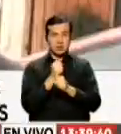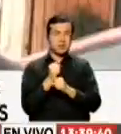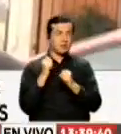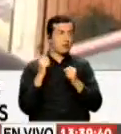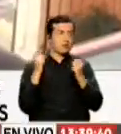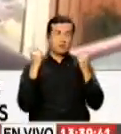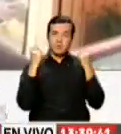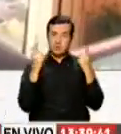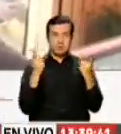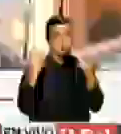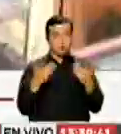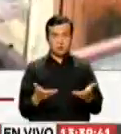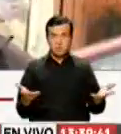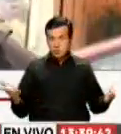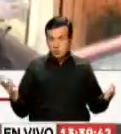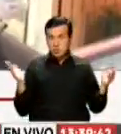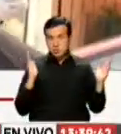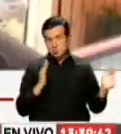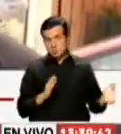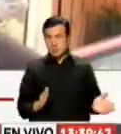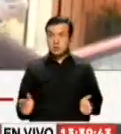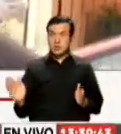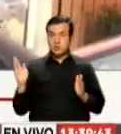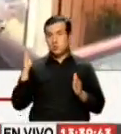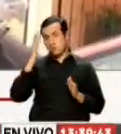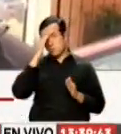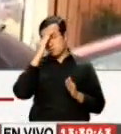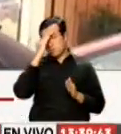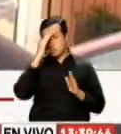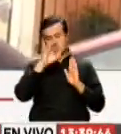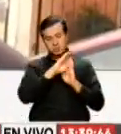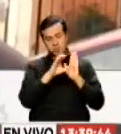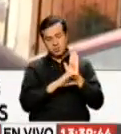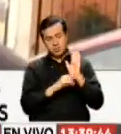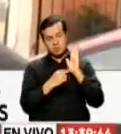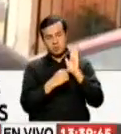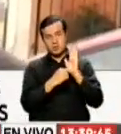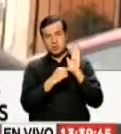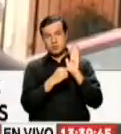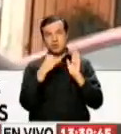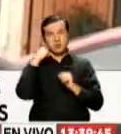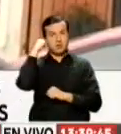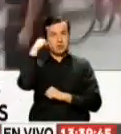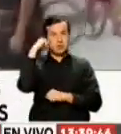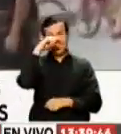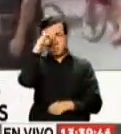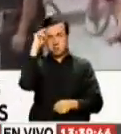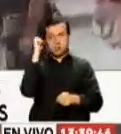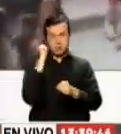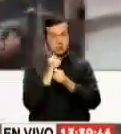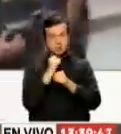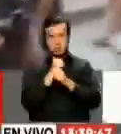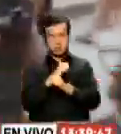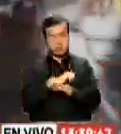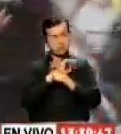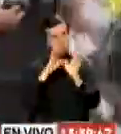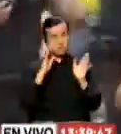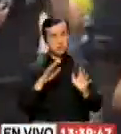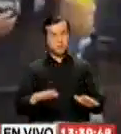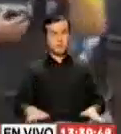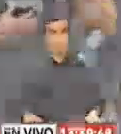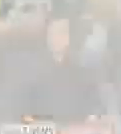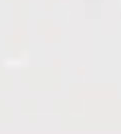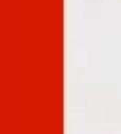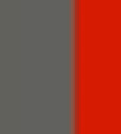cuáles sean las pautas que nos pueden dar, ya que en la Constitución está clara el derecho al trabajo, ¿no? Maritza Castillo,